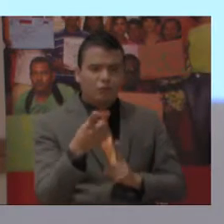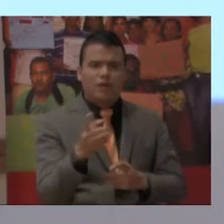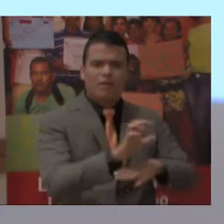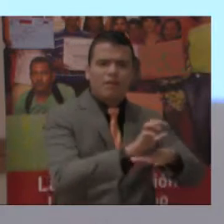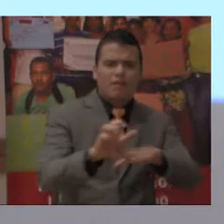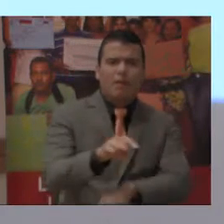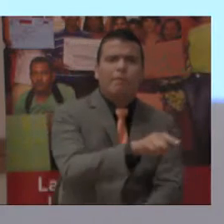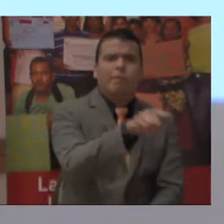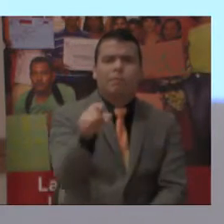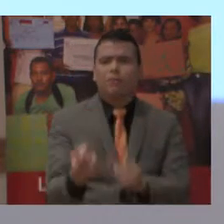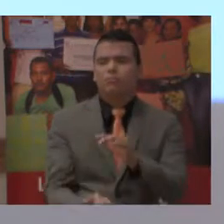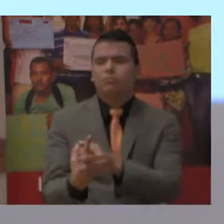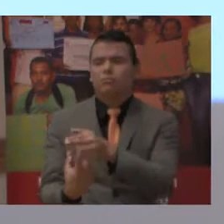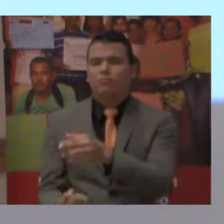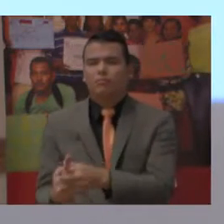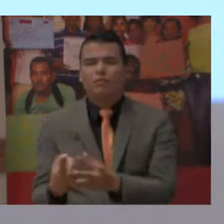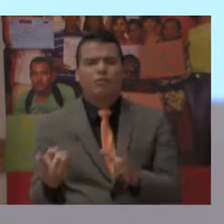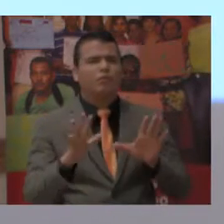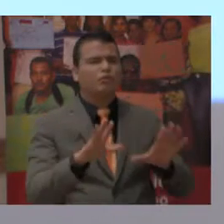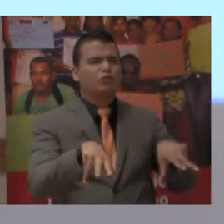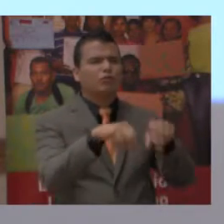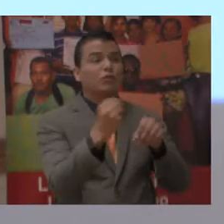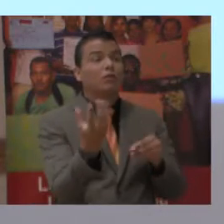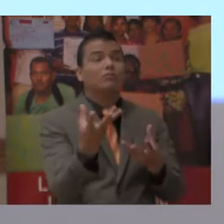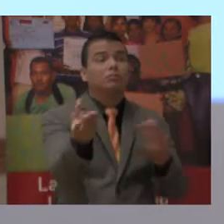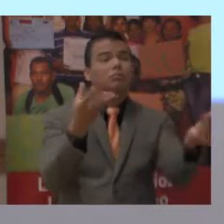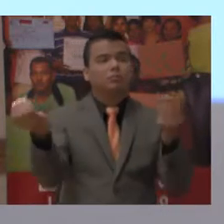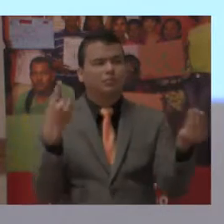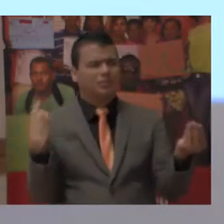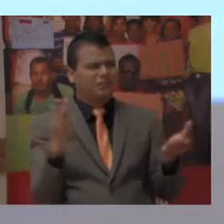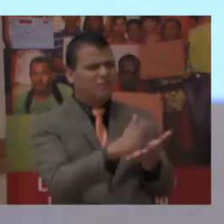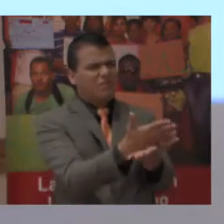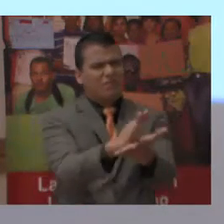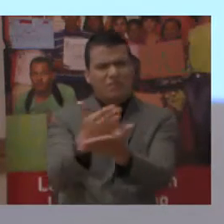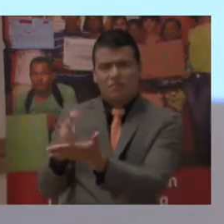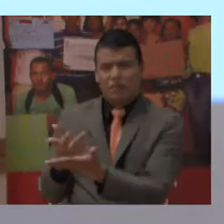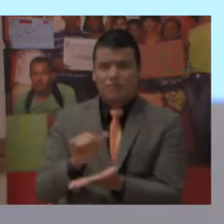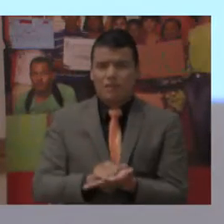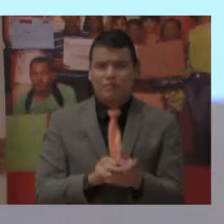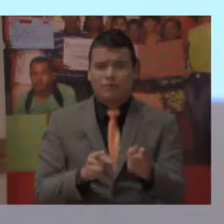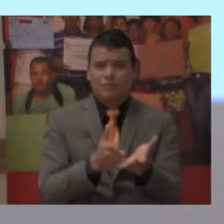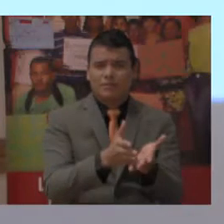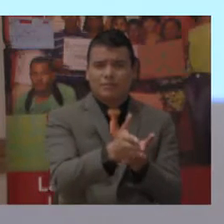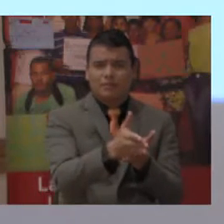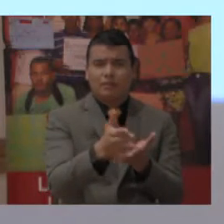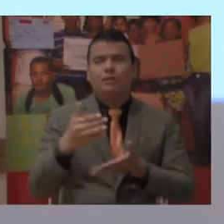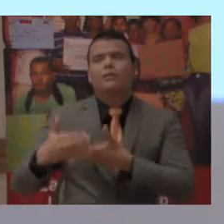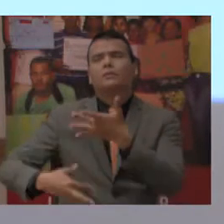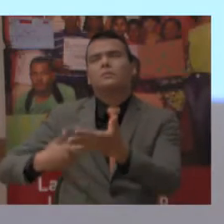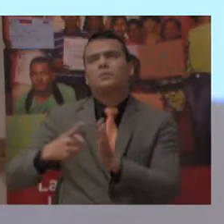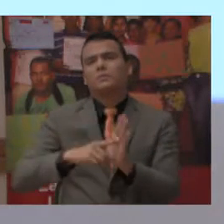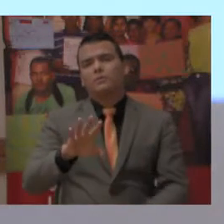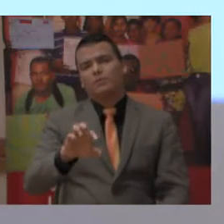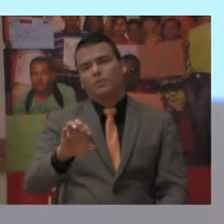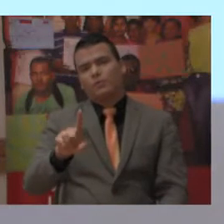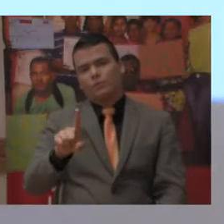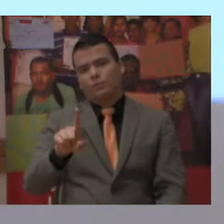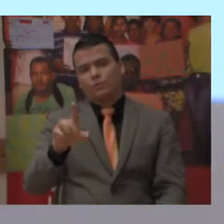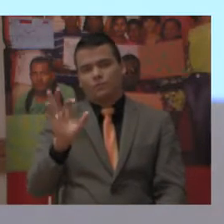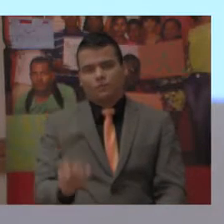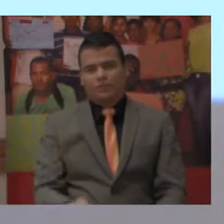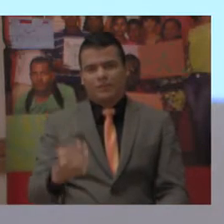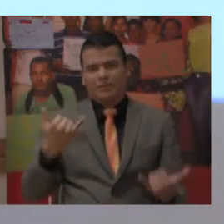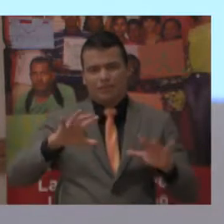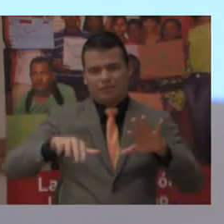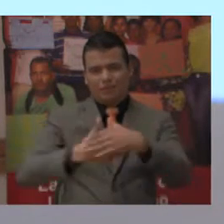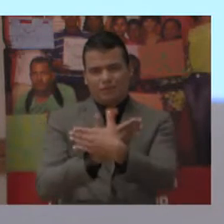institucionalidad, pero la exclusión social continuó siendo una constante. En 1991, Tercera